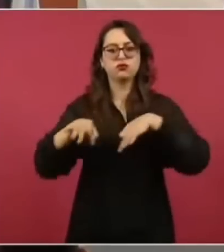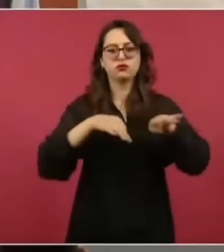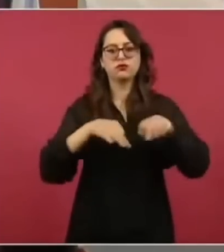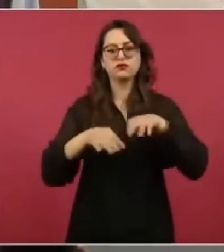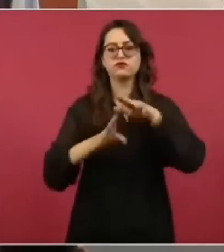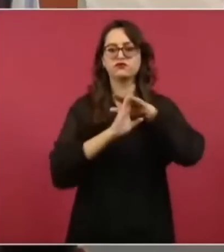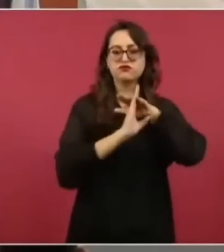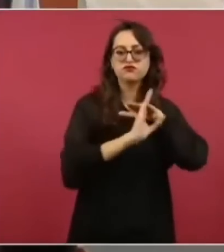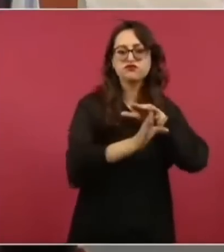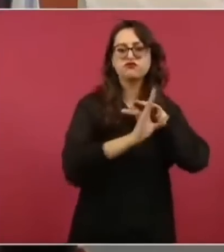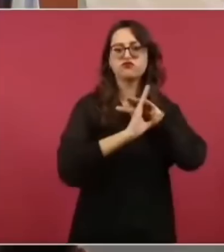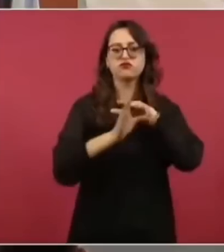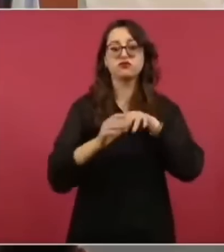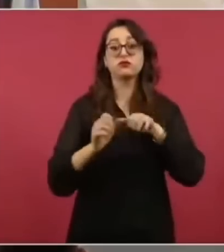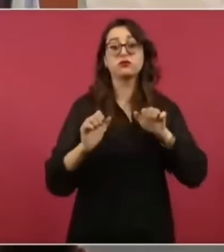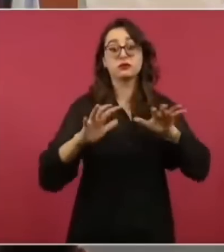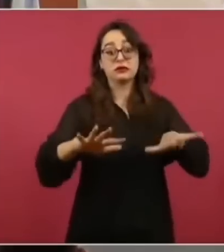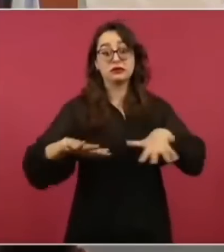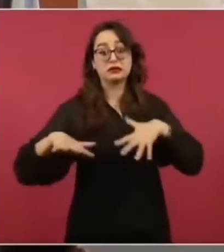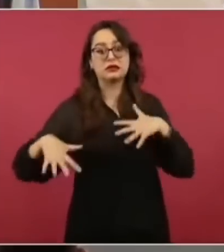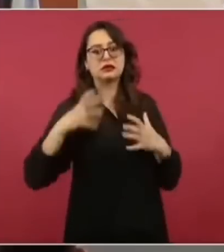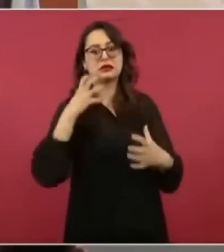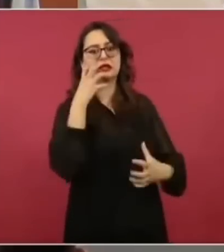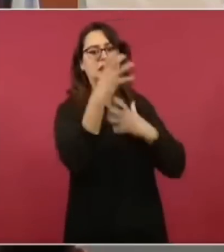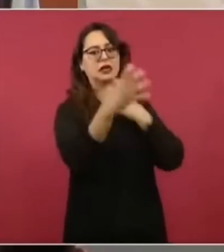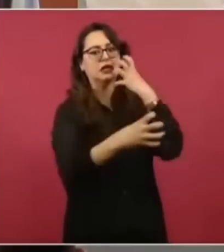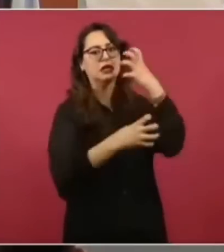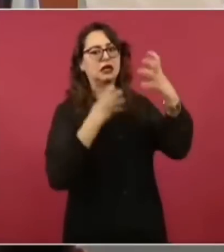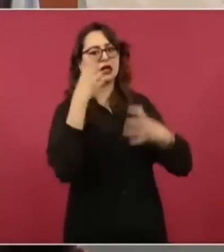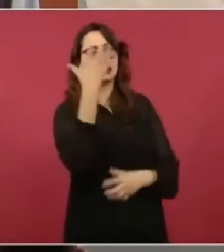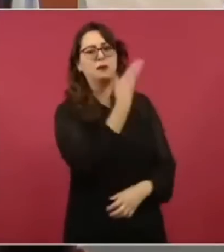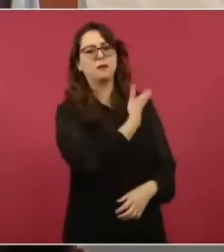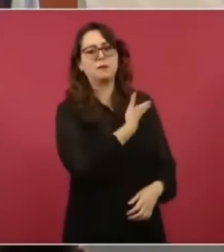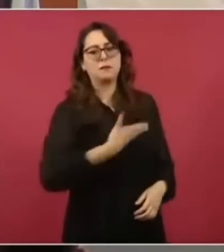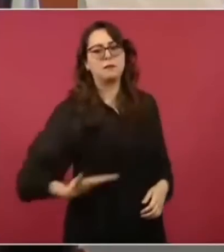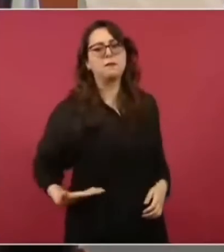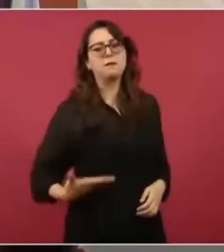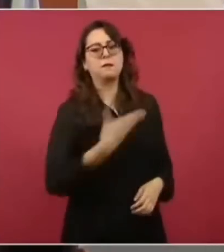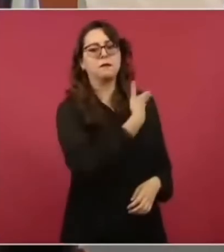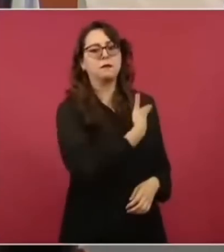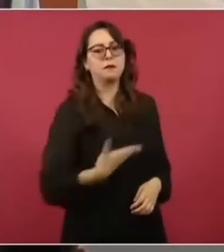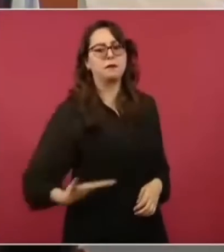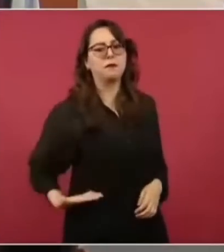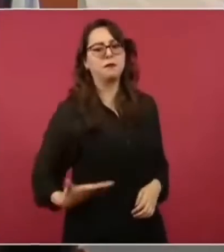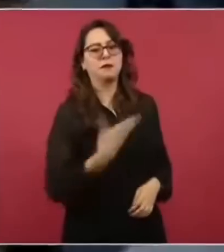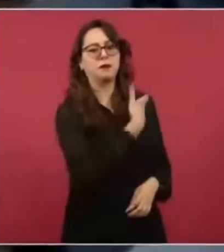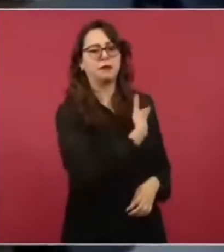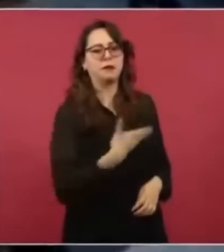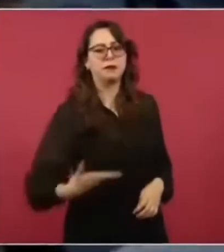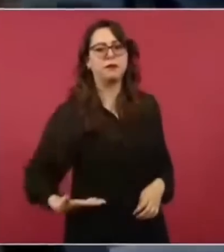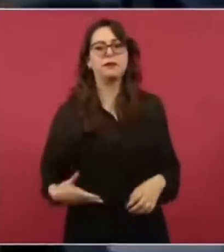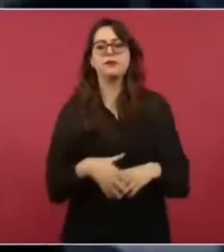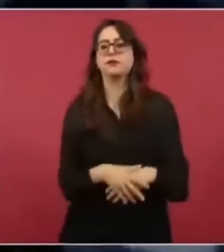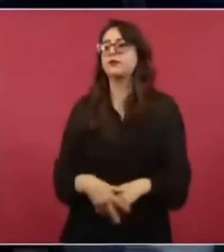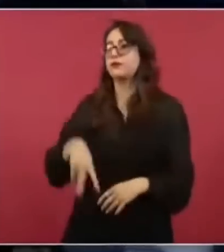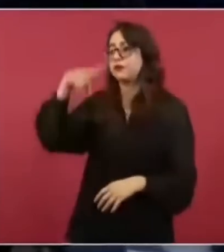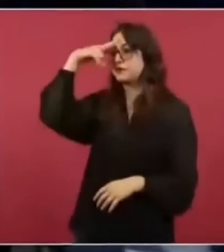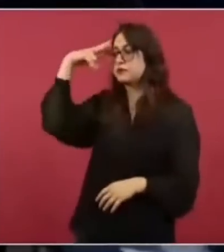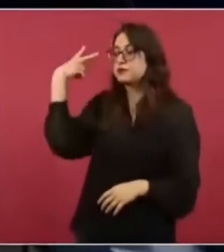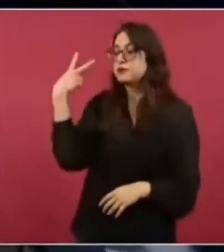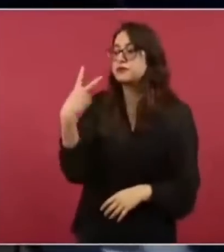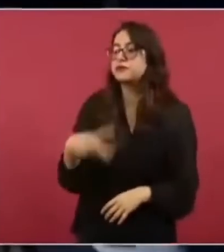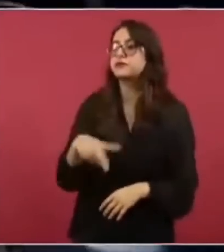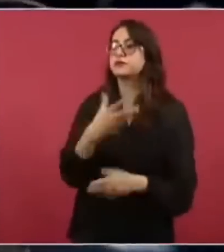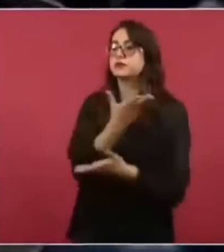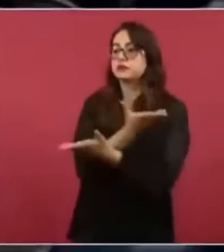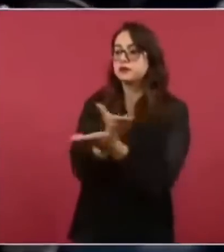migrantes de México, América Latina, del mundo.